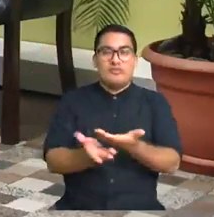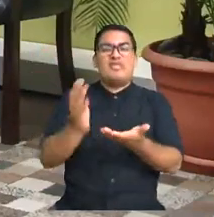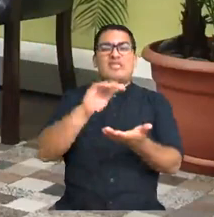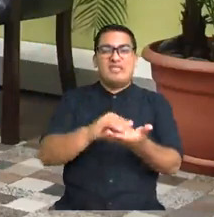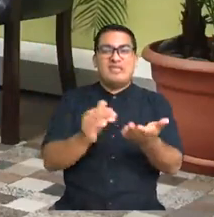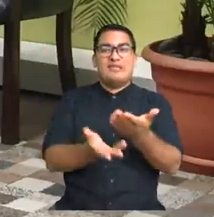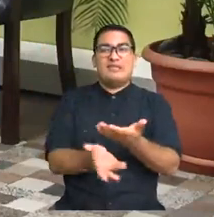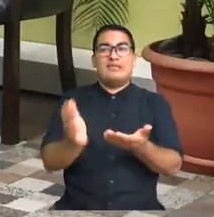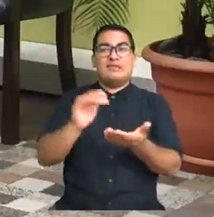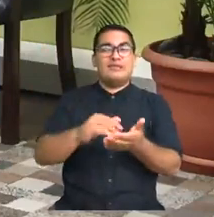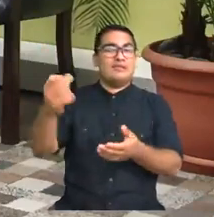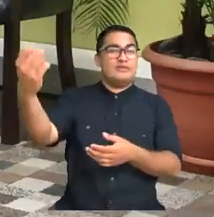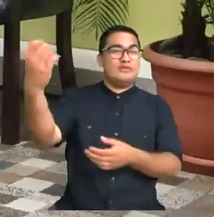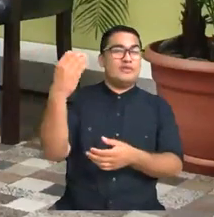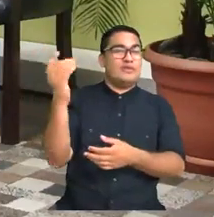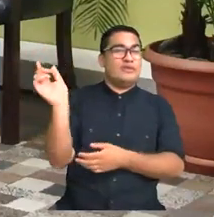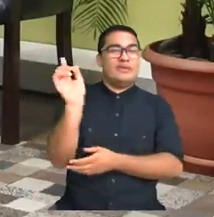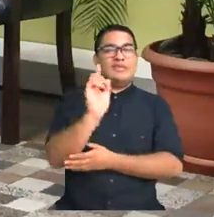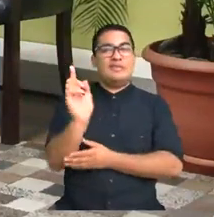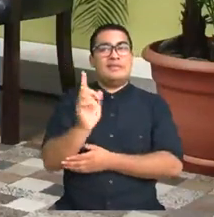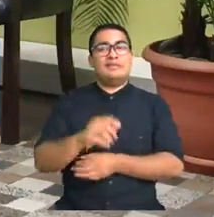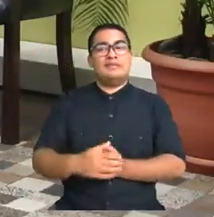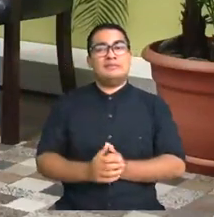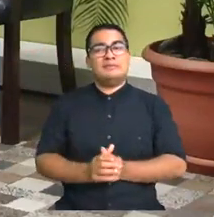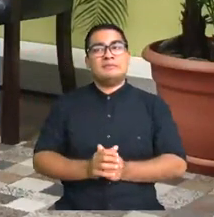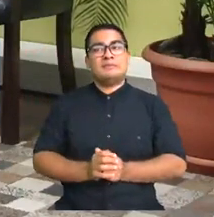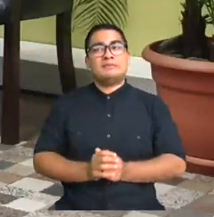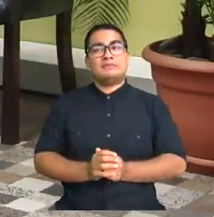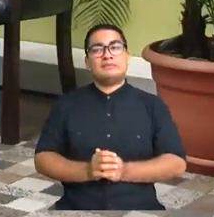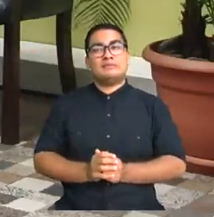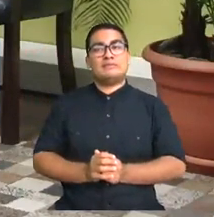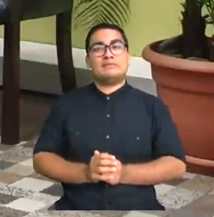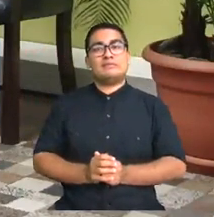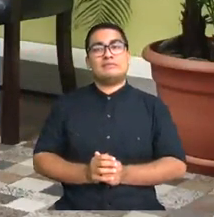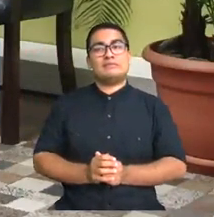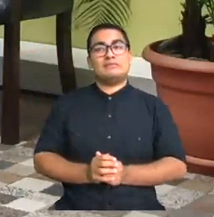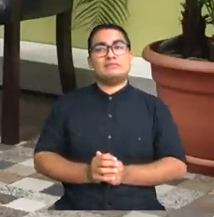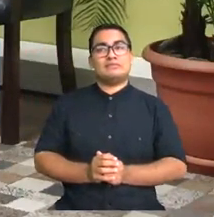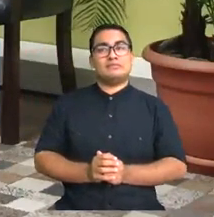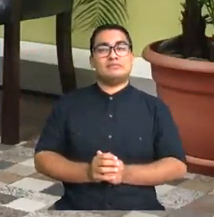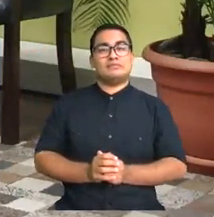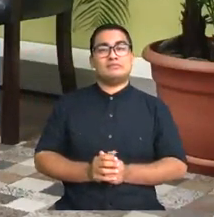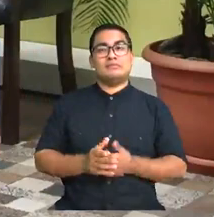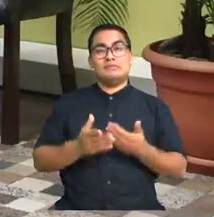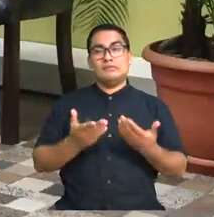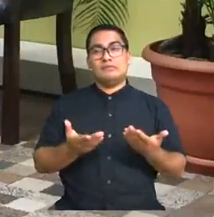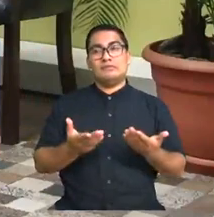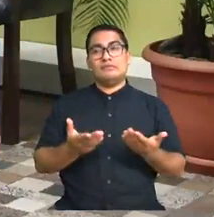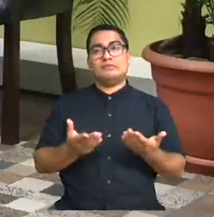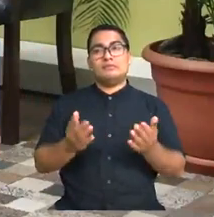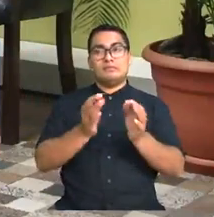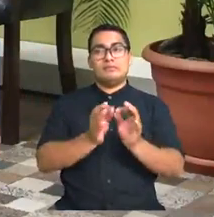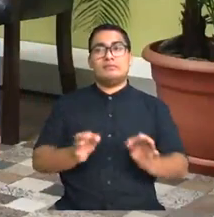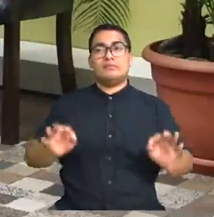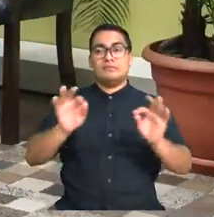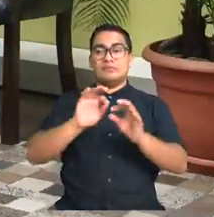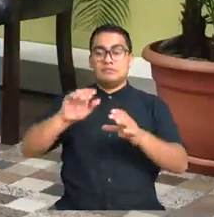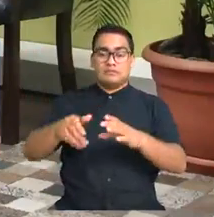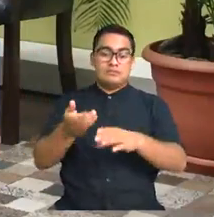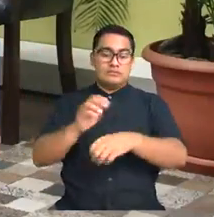pendientes de no exponerse del todo, es decir, utilizar medidas físicas y, además, el uso del bloqueador